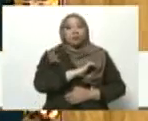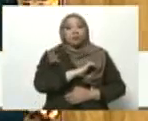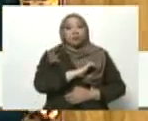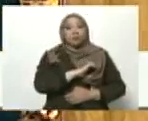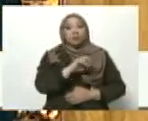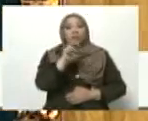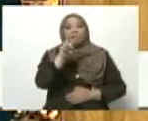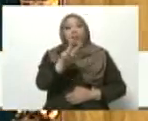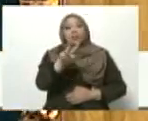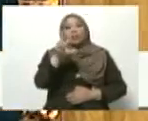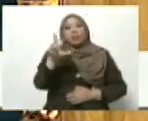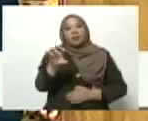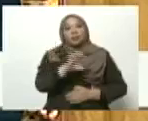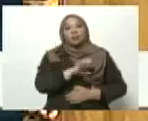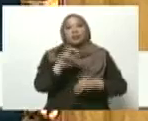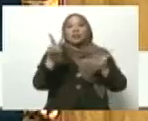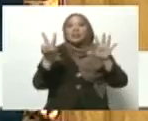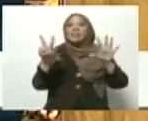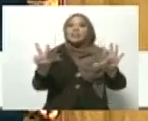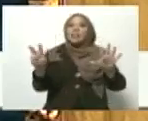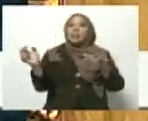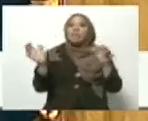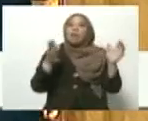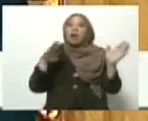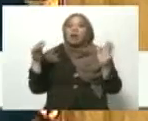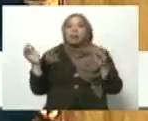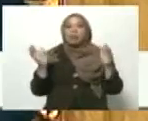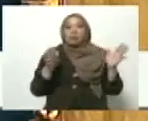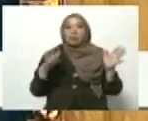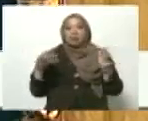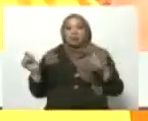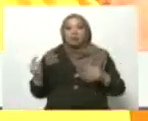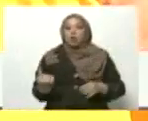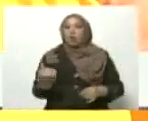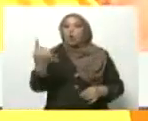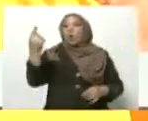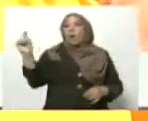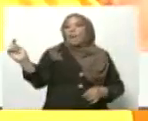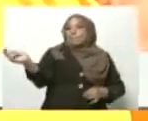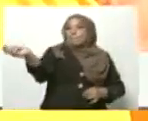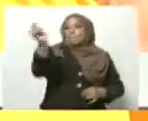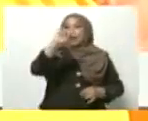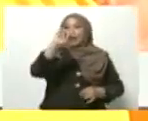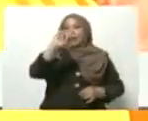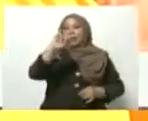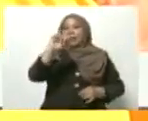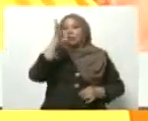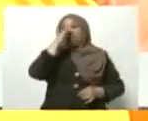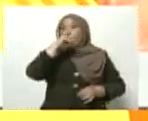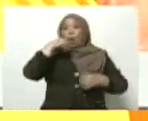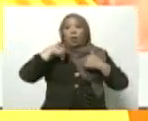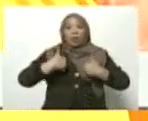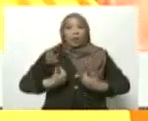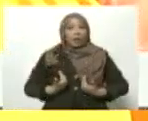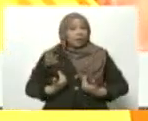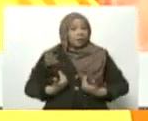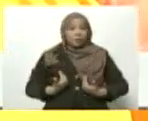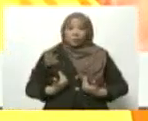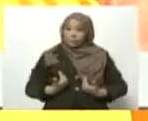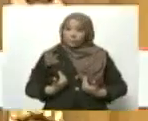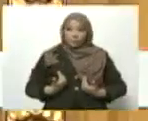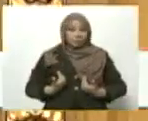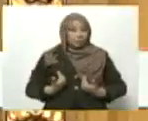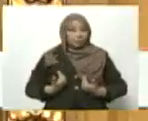ocurrió el 7 de marzo. El 7 de marzo, un mes después, esto no tenía descanso. El 7 de marzo